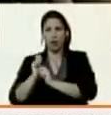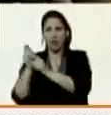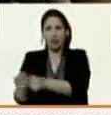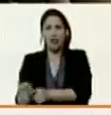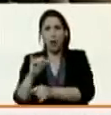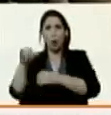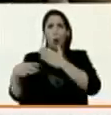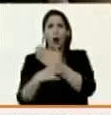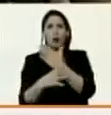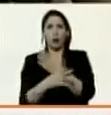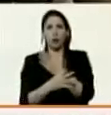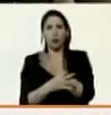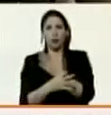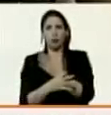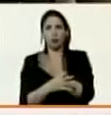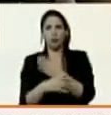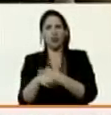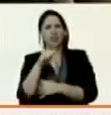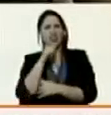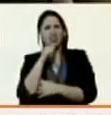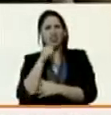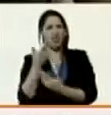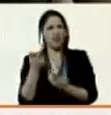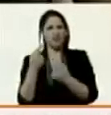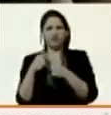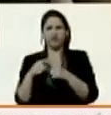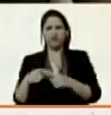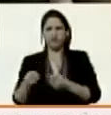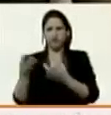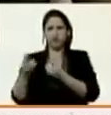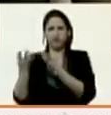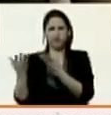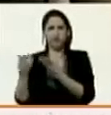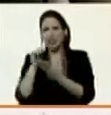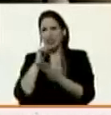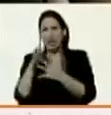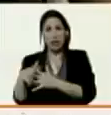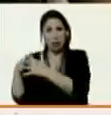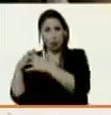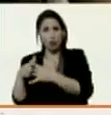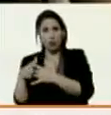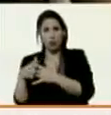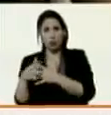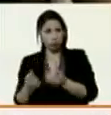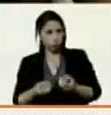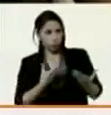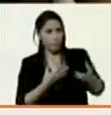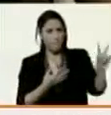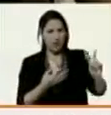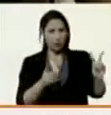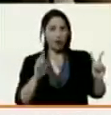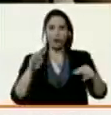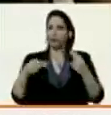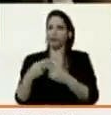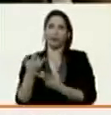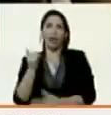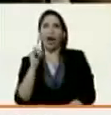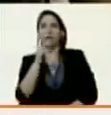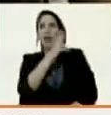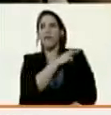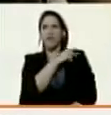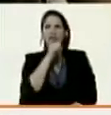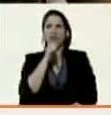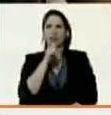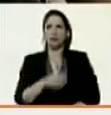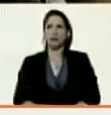eeuu a quien le rinden cuenta a ellos a eeuu le pueden rendir cuentas a venezuela jamás tienen un jefe tiene un